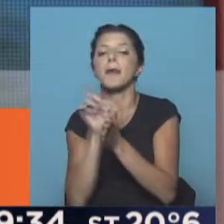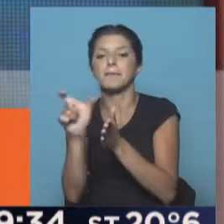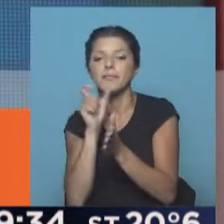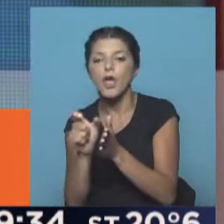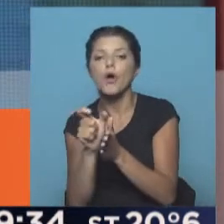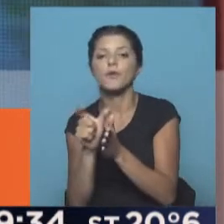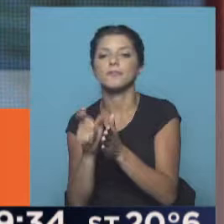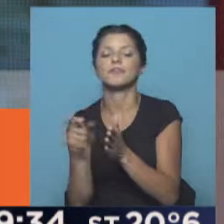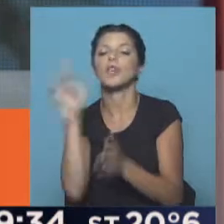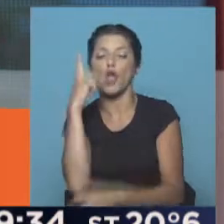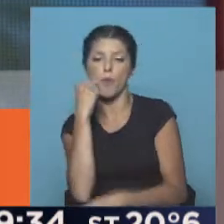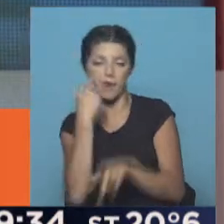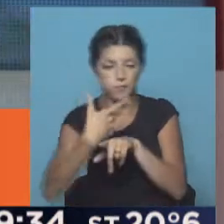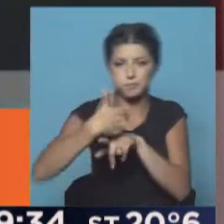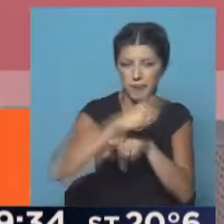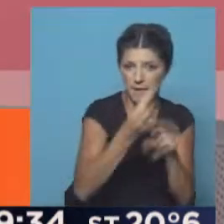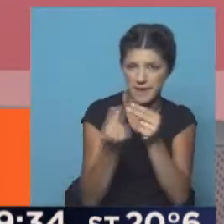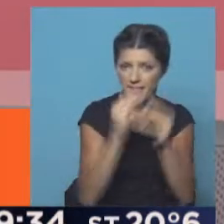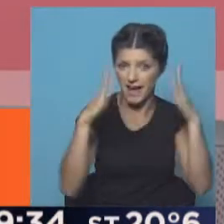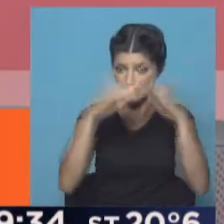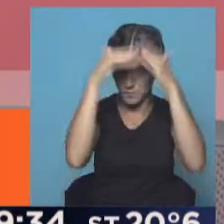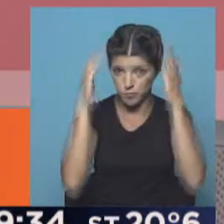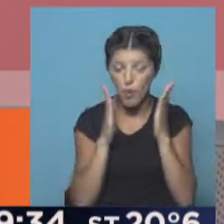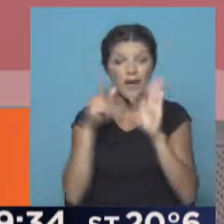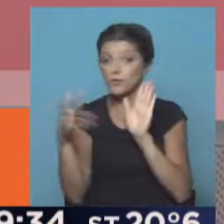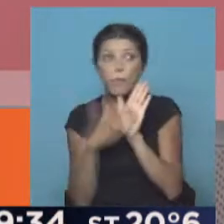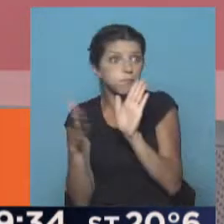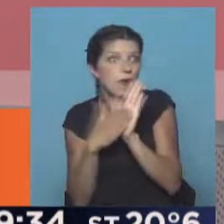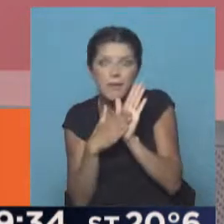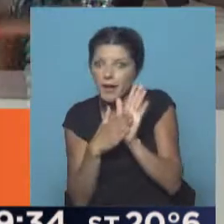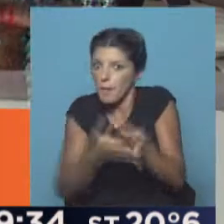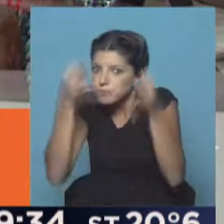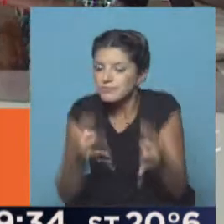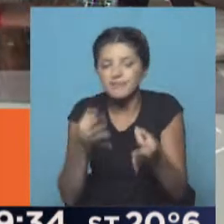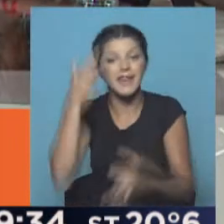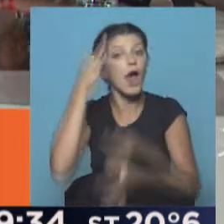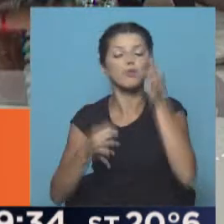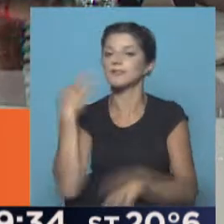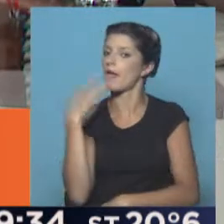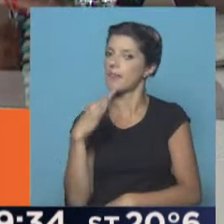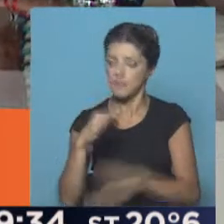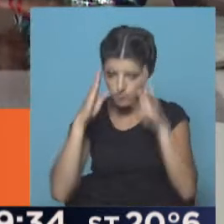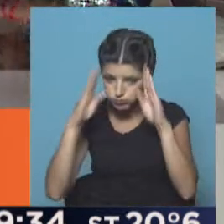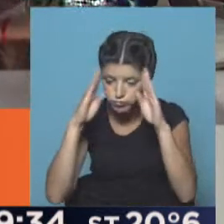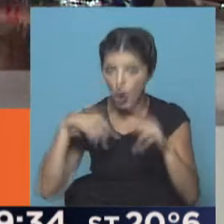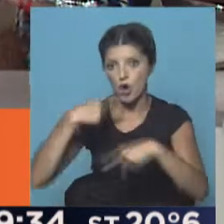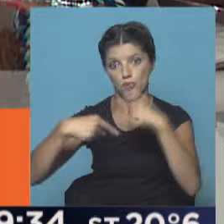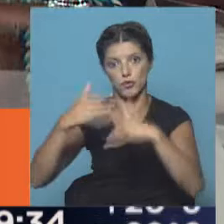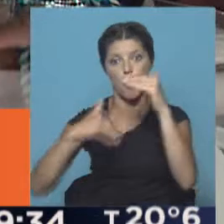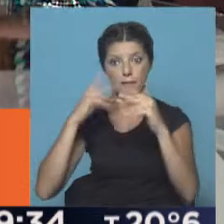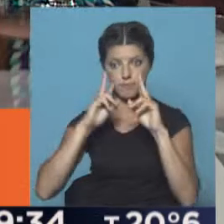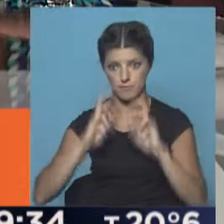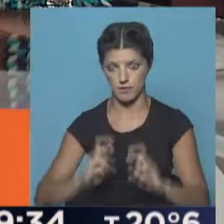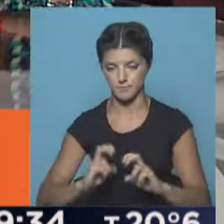las religiosas al monasterio, que son pruebas irrefutables que no les queda a otros, a la justicia, que mover los expedientes.